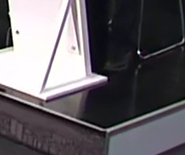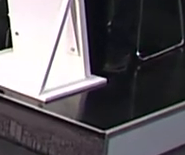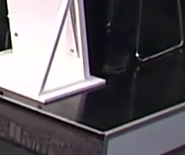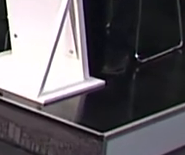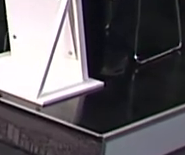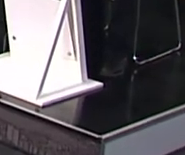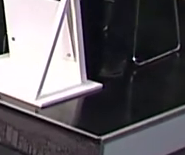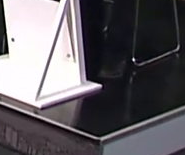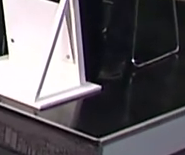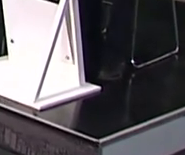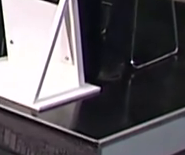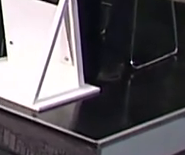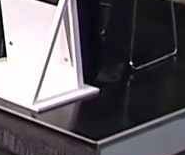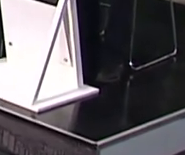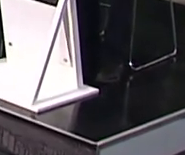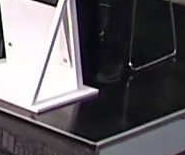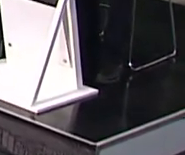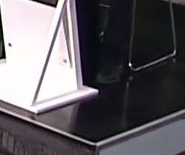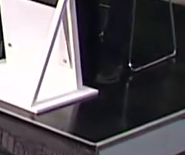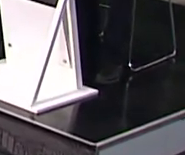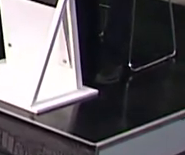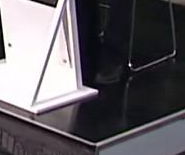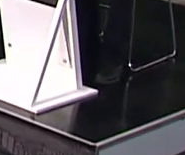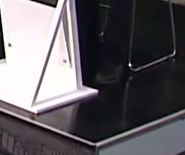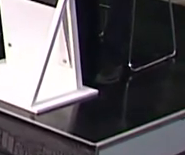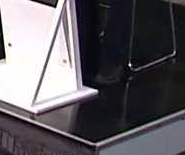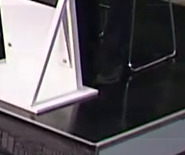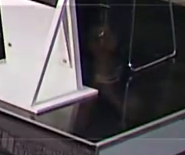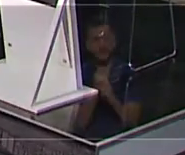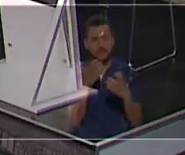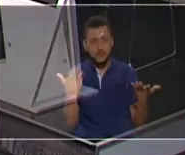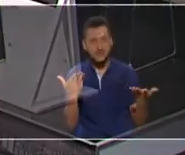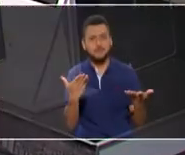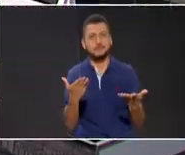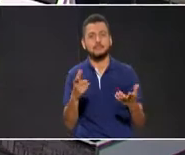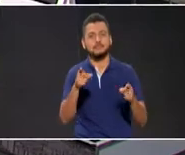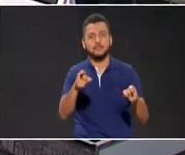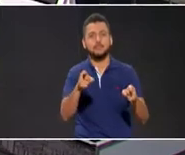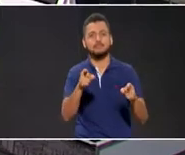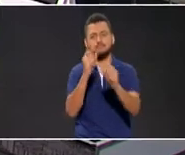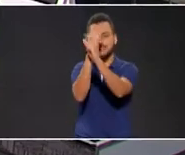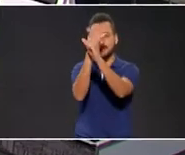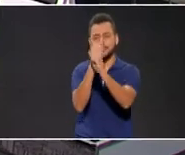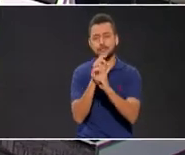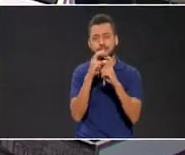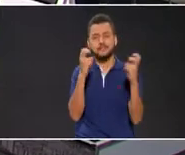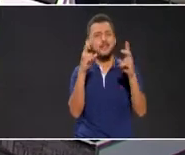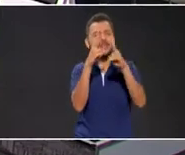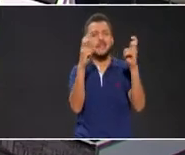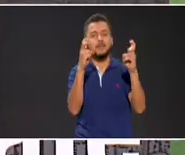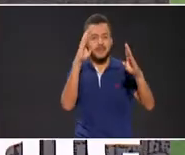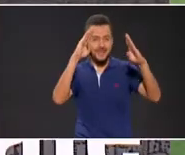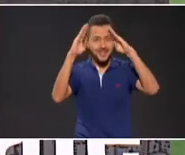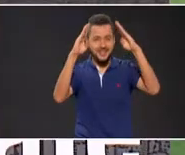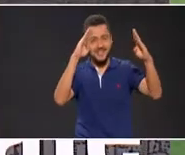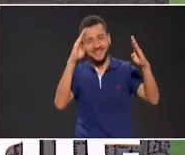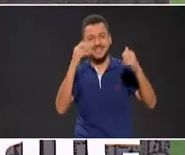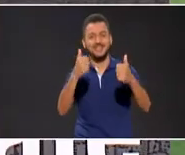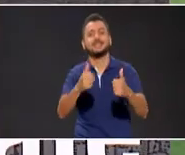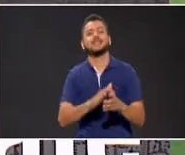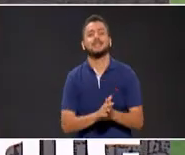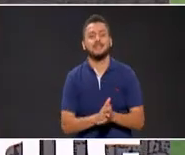siguiente bloque de preguntas y este bloque de preguntas de sobre un tema que necesariamente tiene que estar en todo